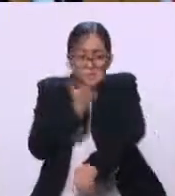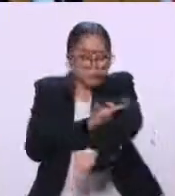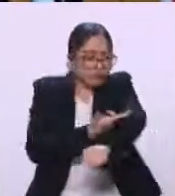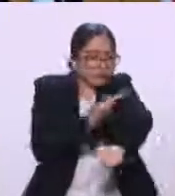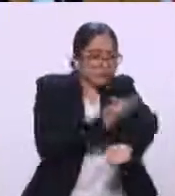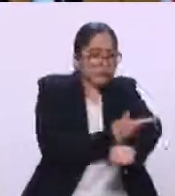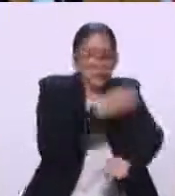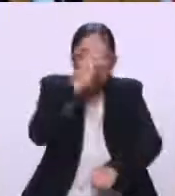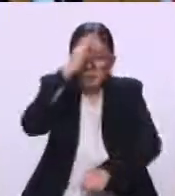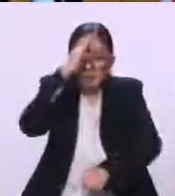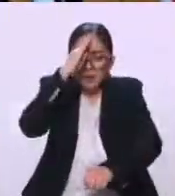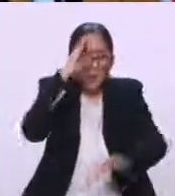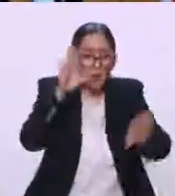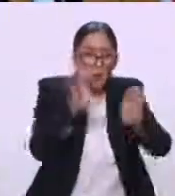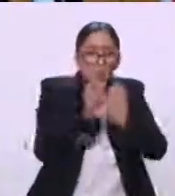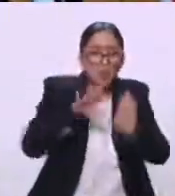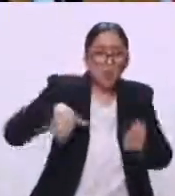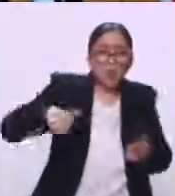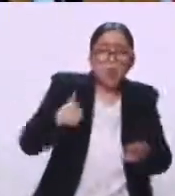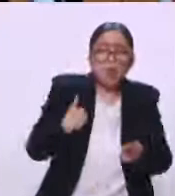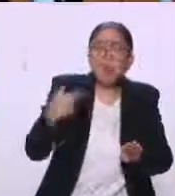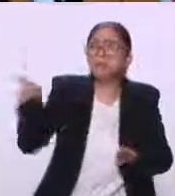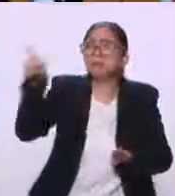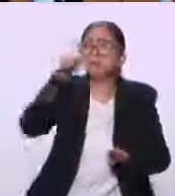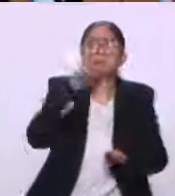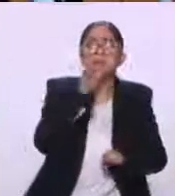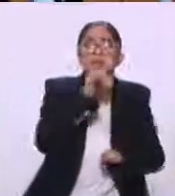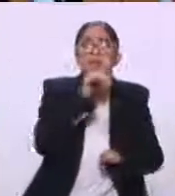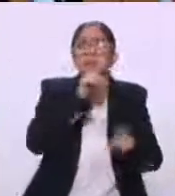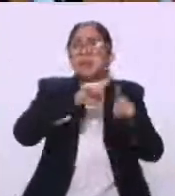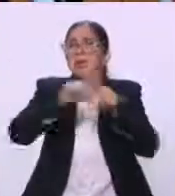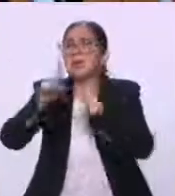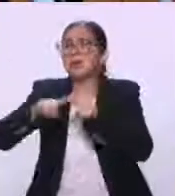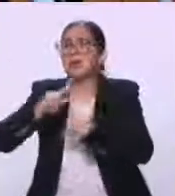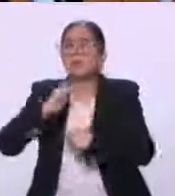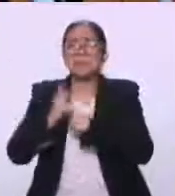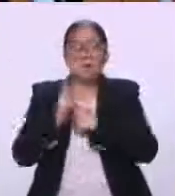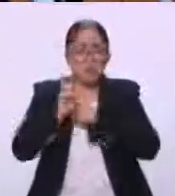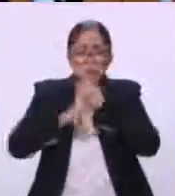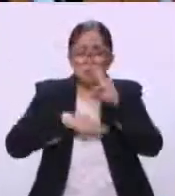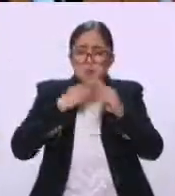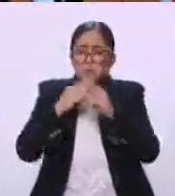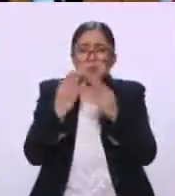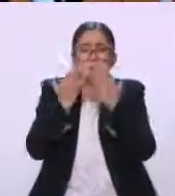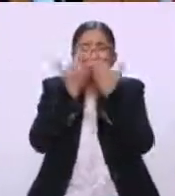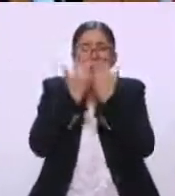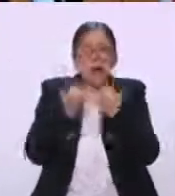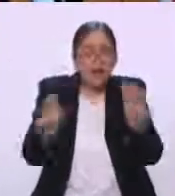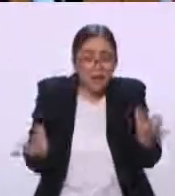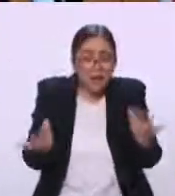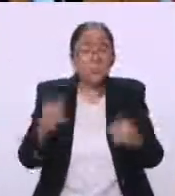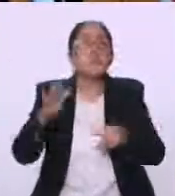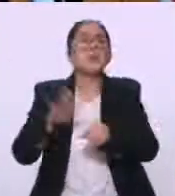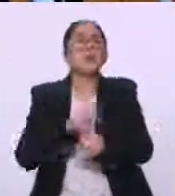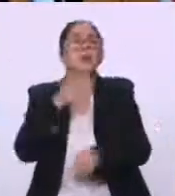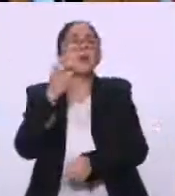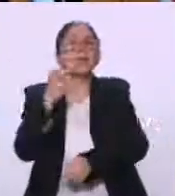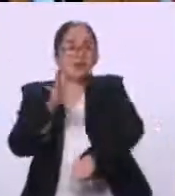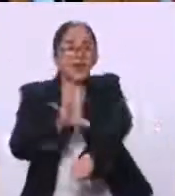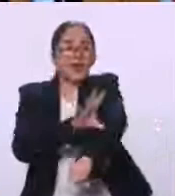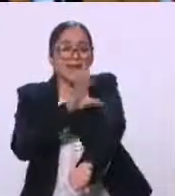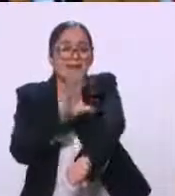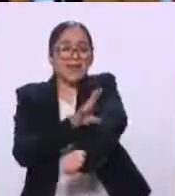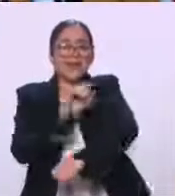mundo. Por lo tanto, la generación de fuentes renovables intermitentes representa